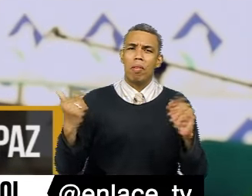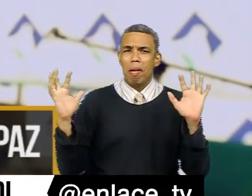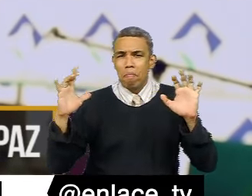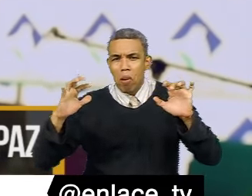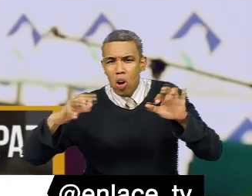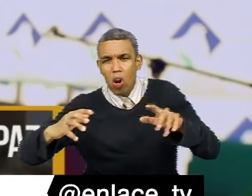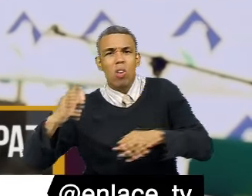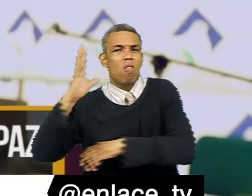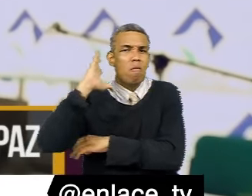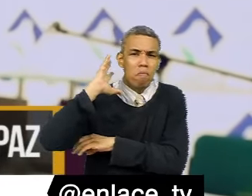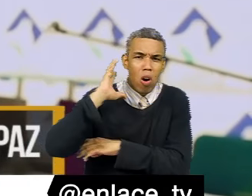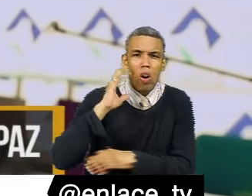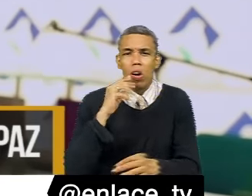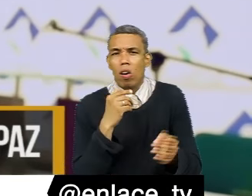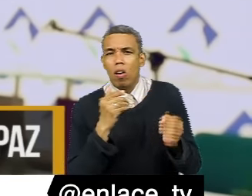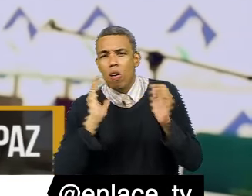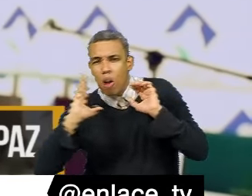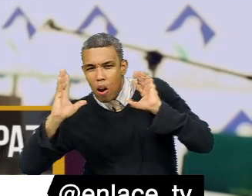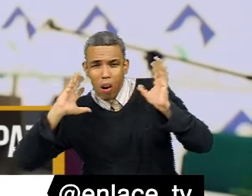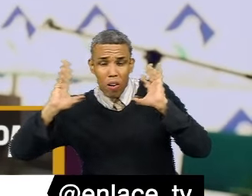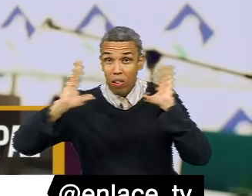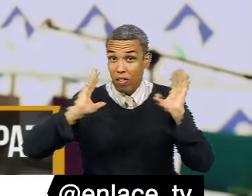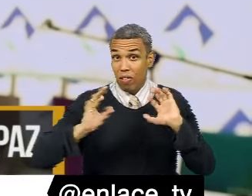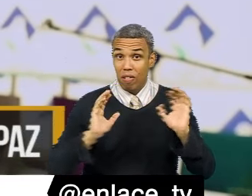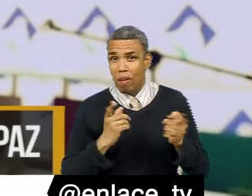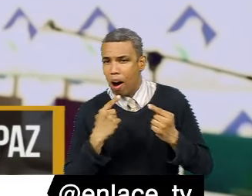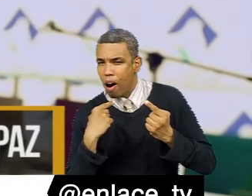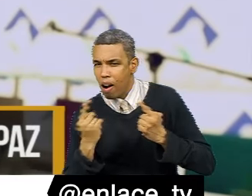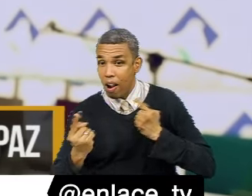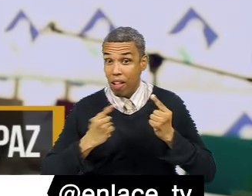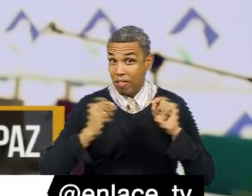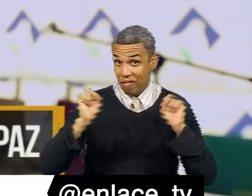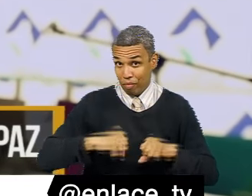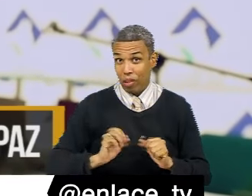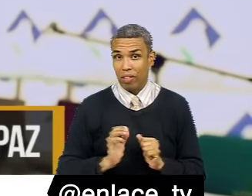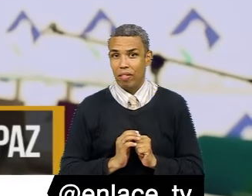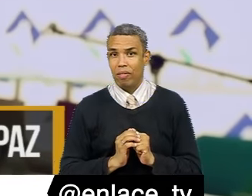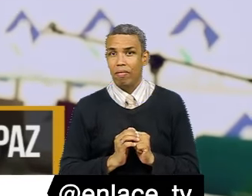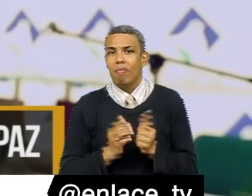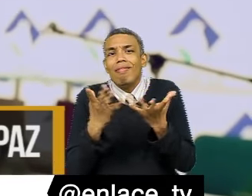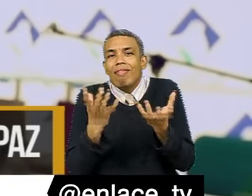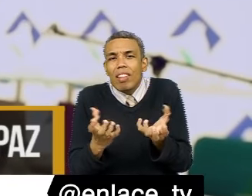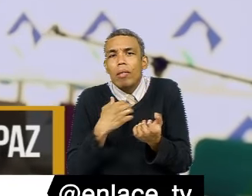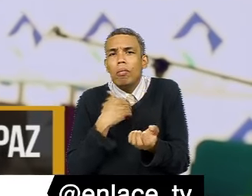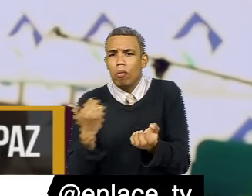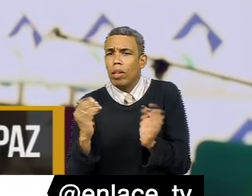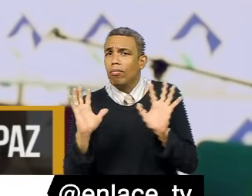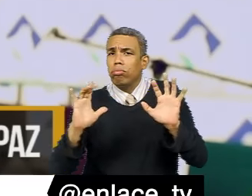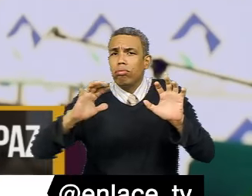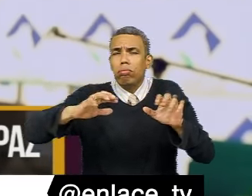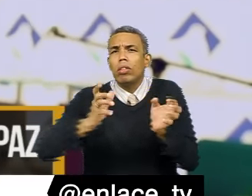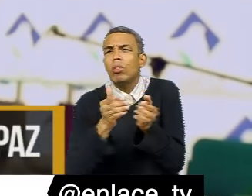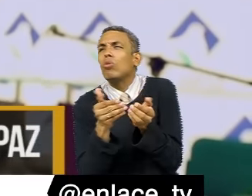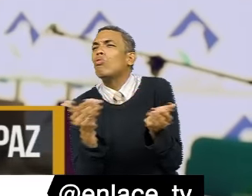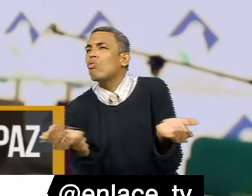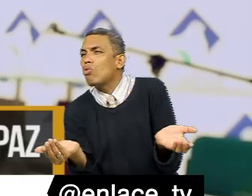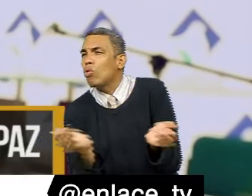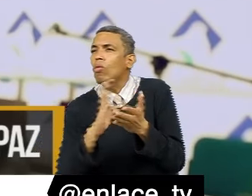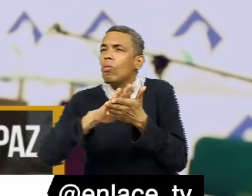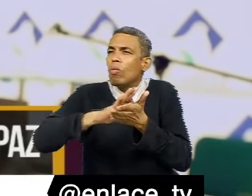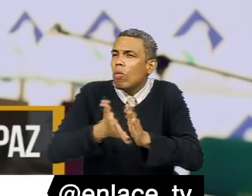los miembros de la comunidad universitaria y en términos generales, todo el que quiera informarse pueda tener toda la información necesaria para tomar una muy